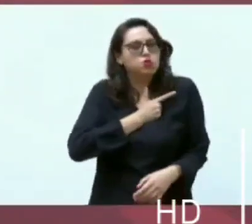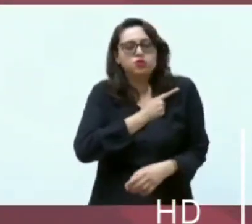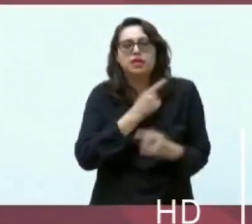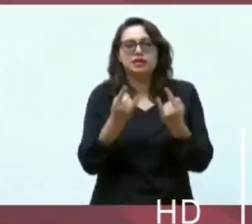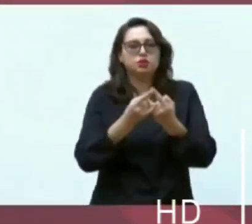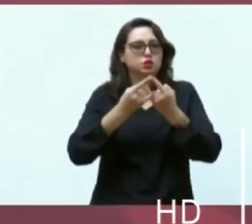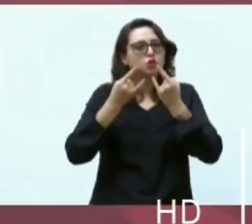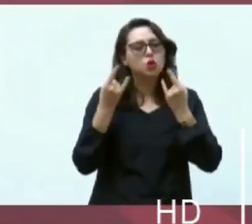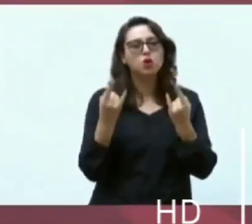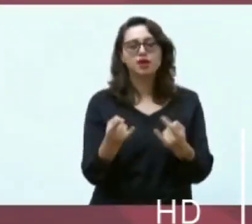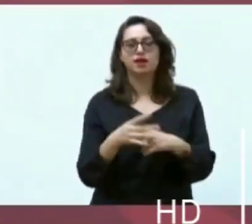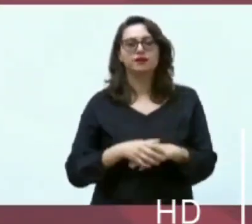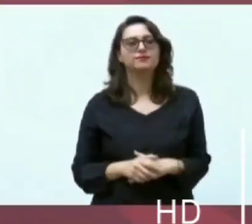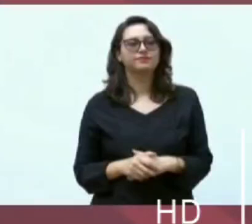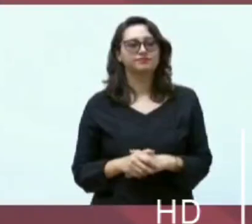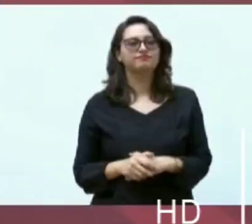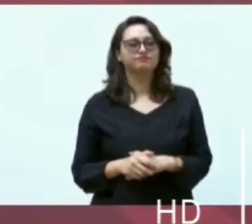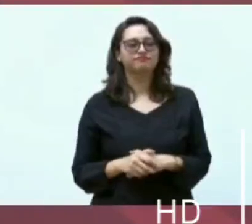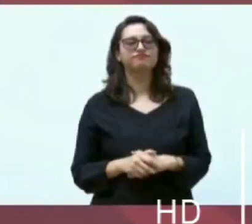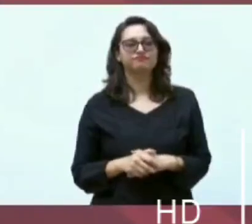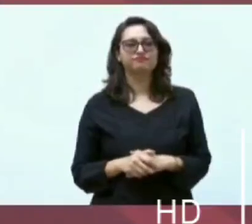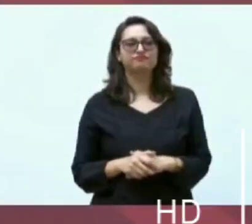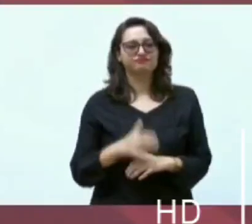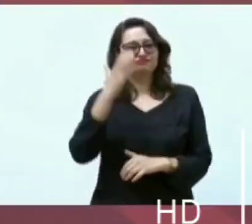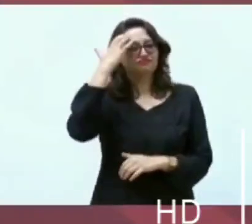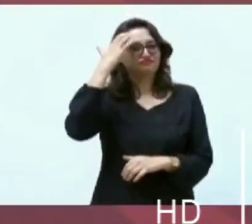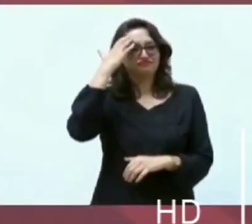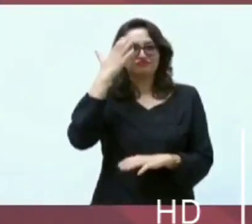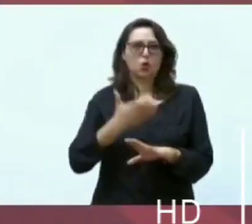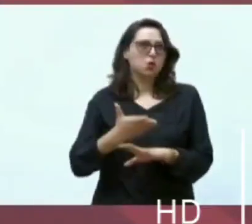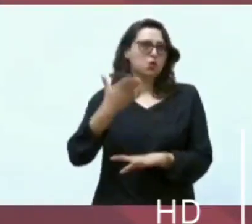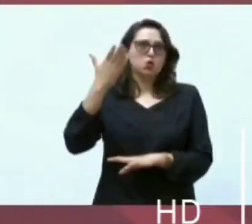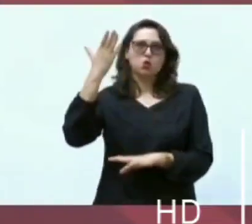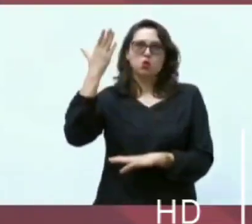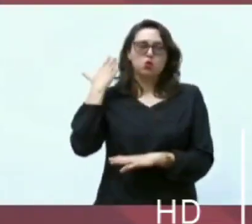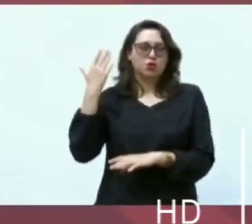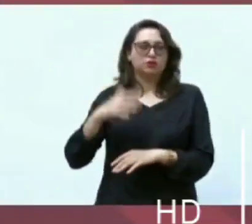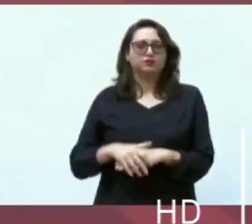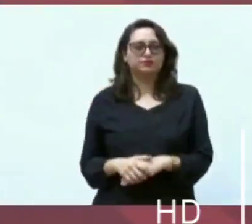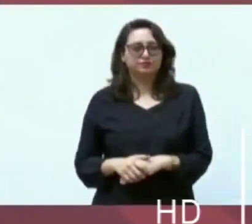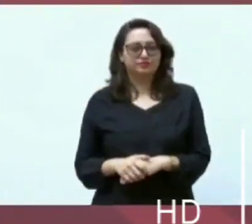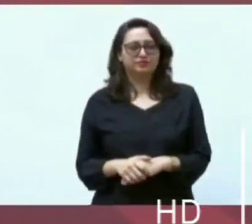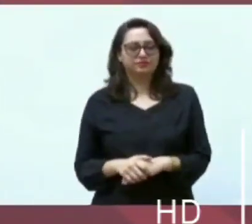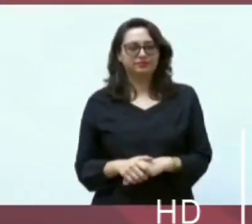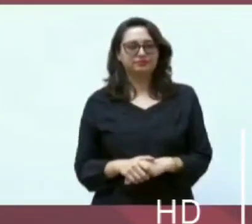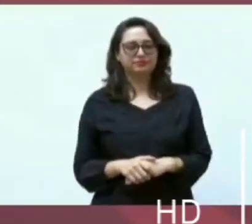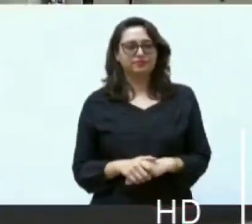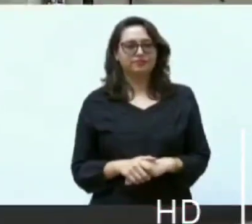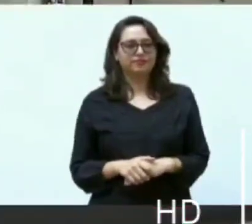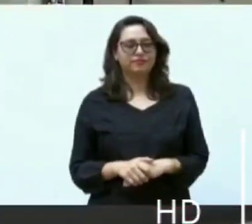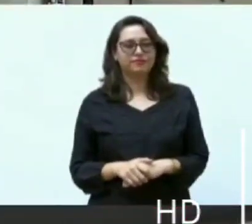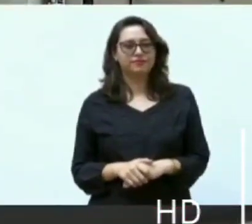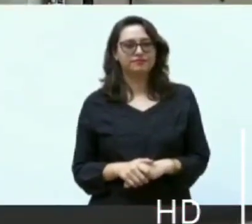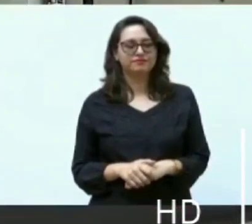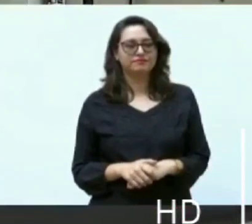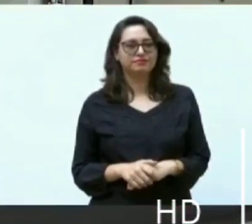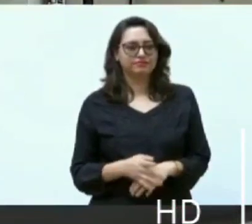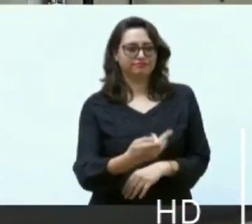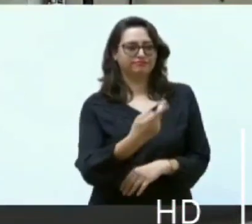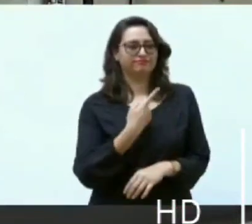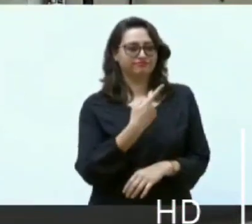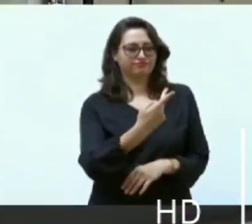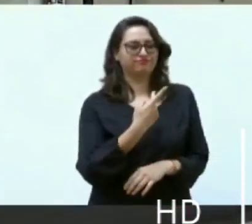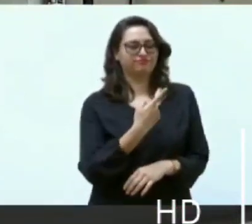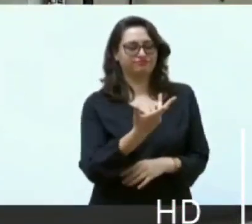que yo siempre le he encontrado parecido a paisanos nuestros.